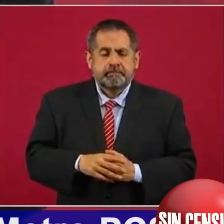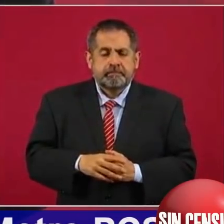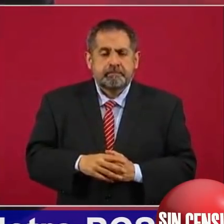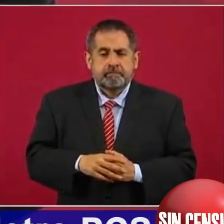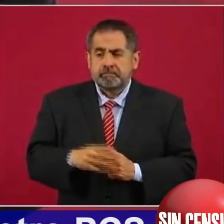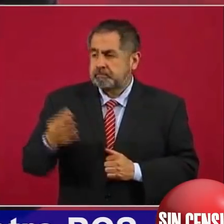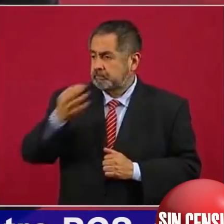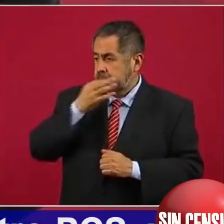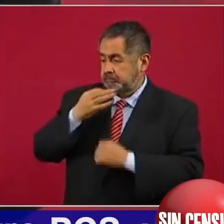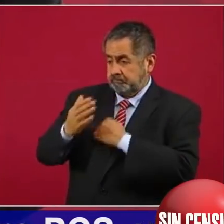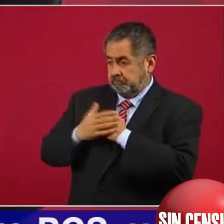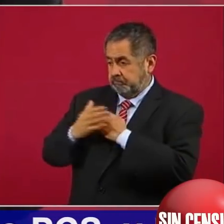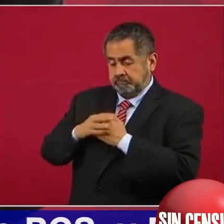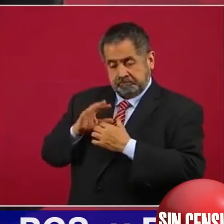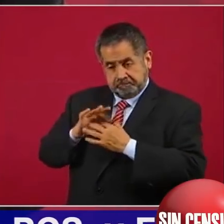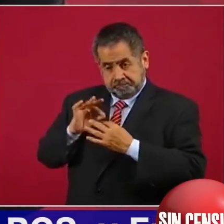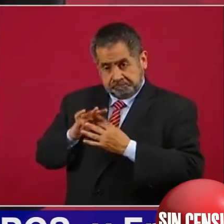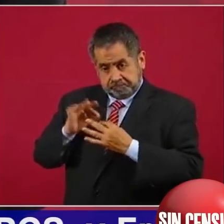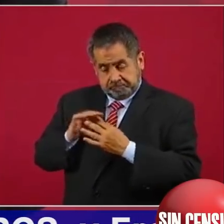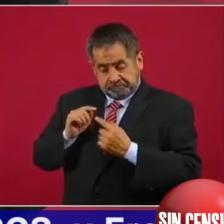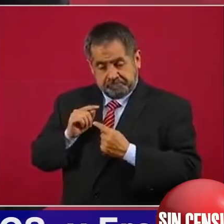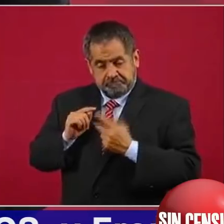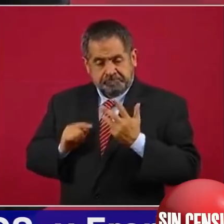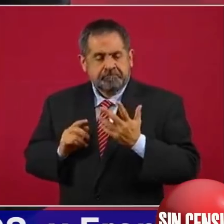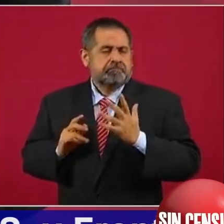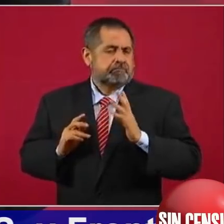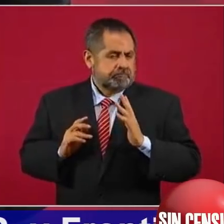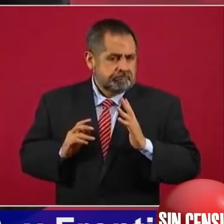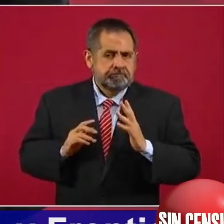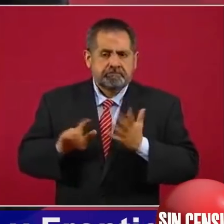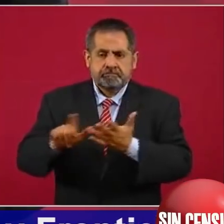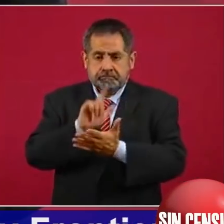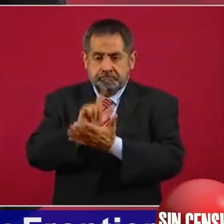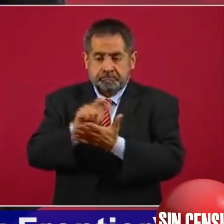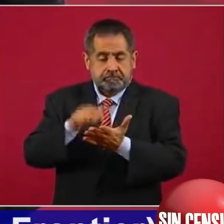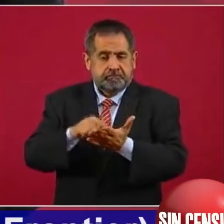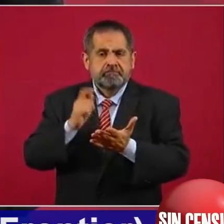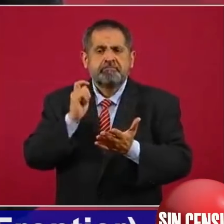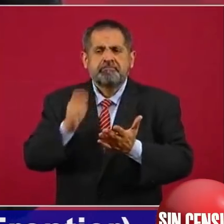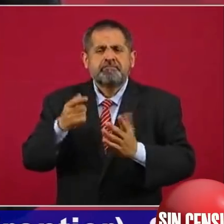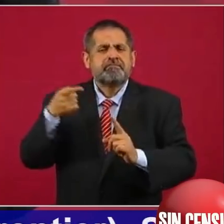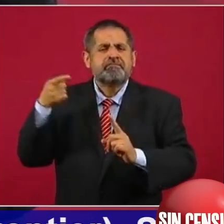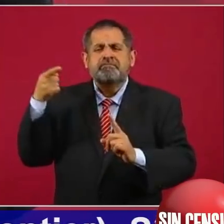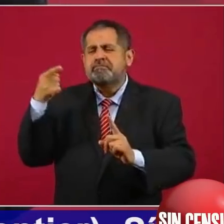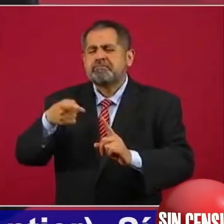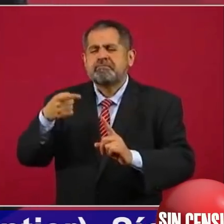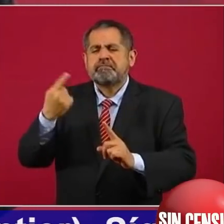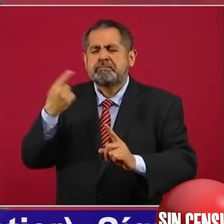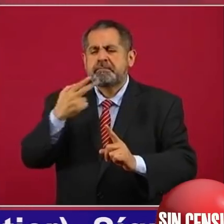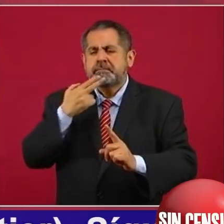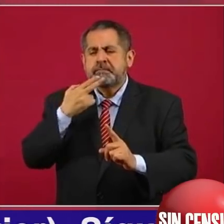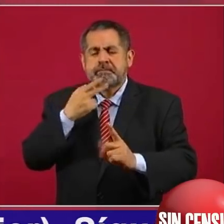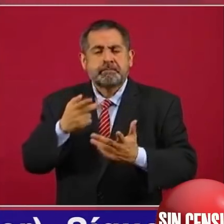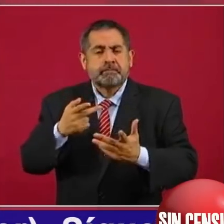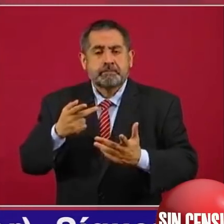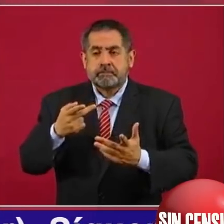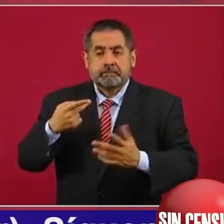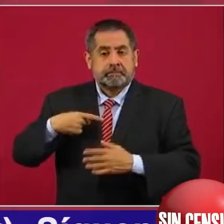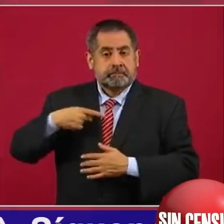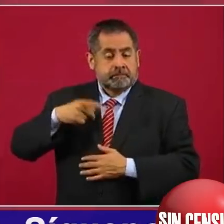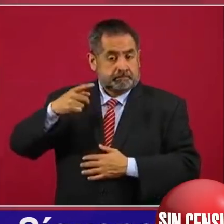me han informado, lo que se quiere, lo que se busca es que la